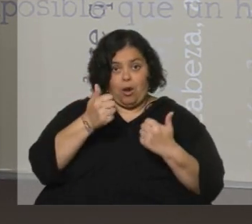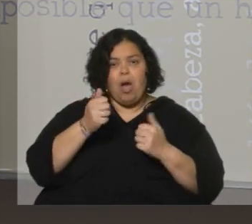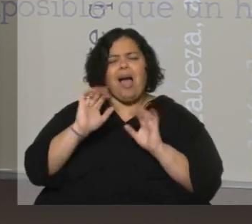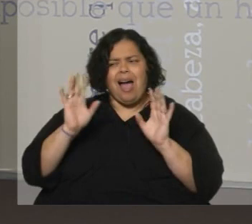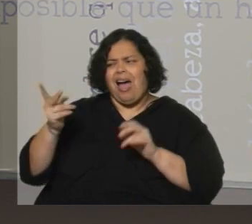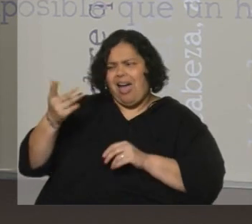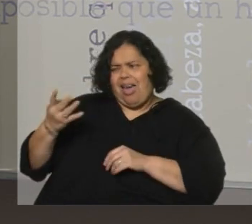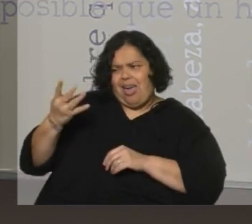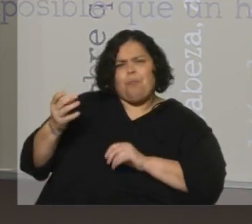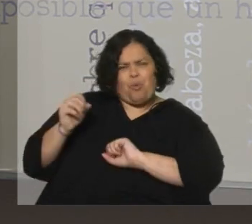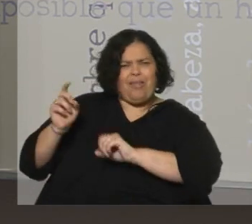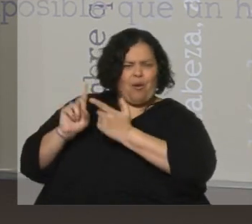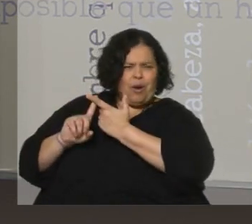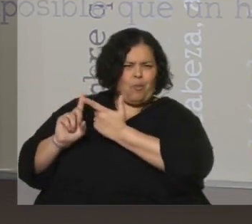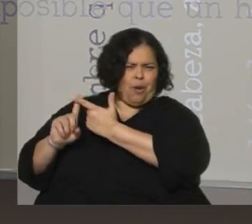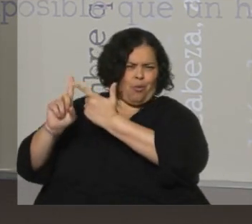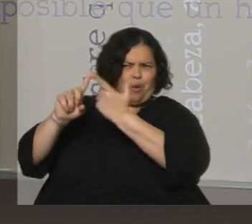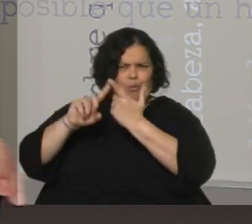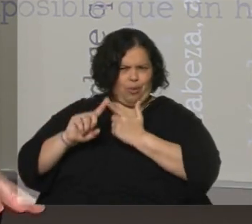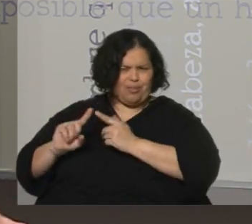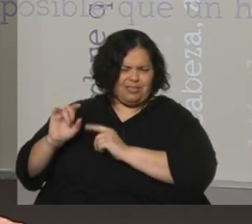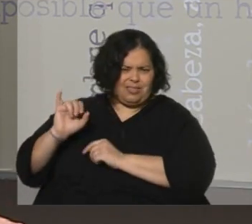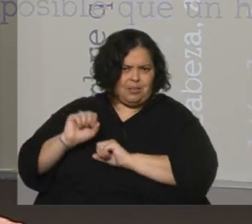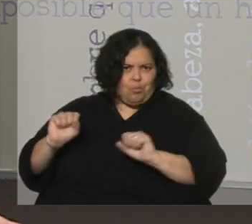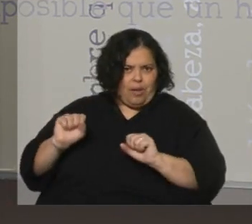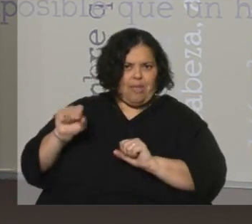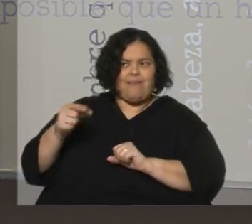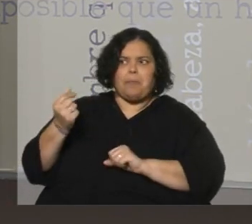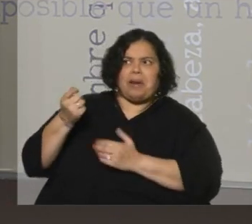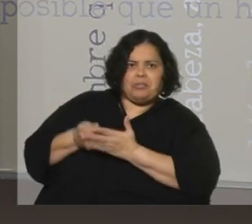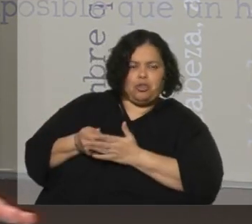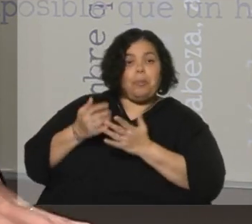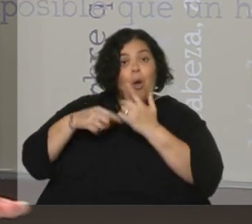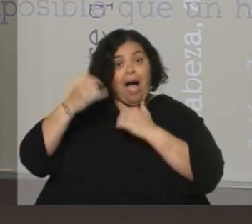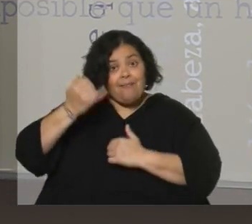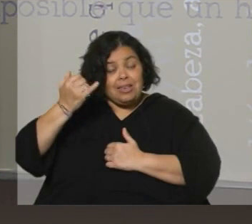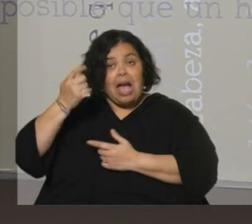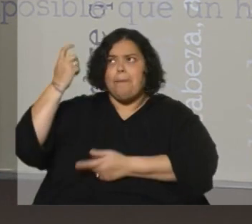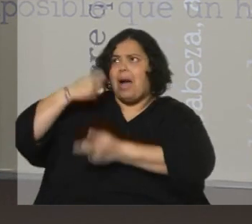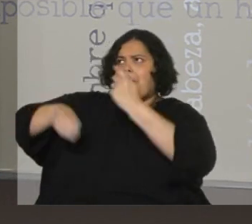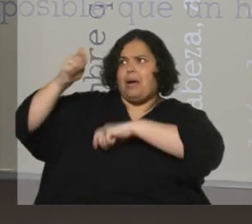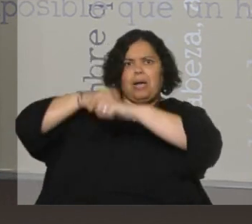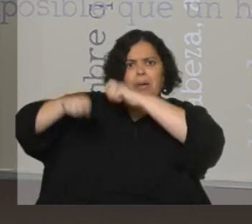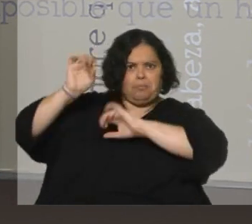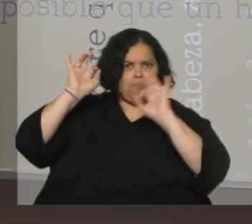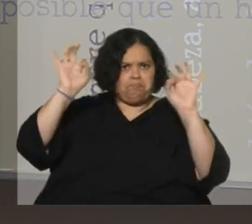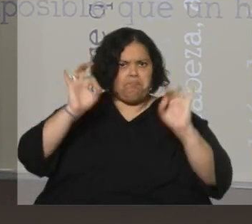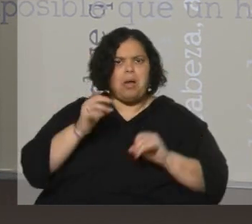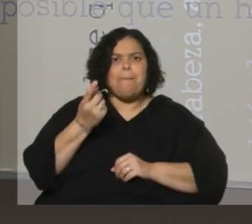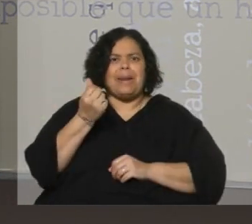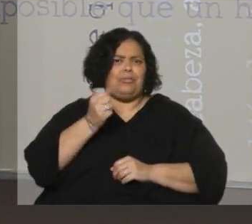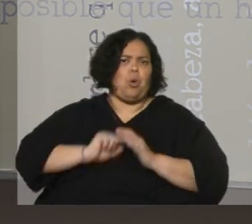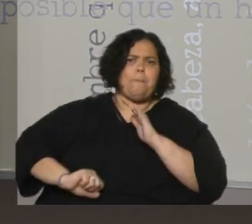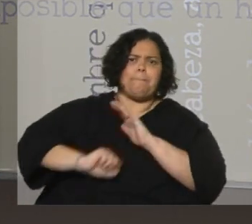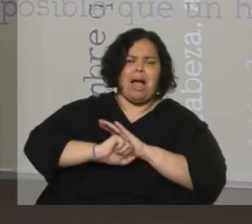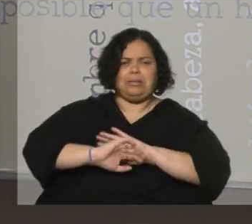regularse entre sí decir bueno bajemos subamos como como cualquier pero En definitiva hubo un mercado de competencia y se logró el precio máximo del novillo histórico y bueno y de la